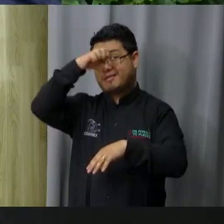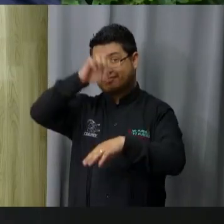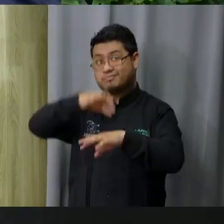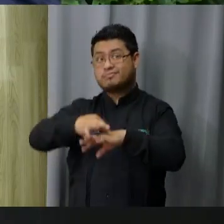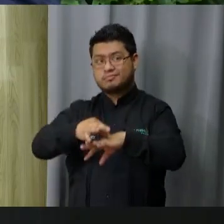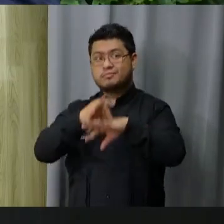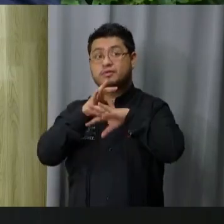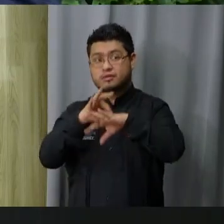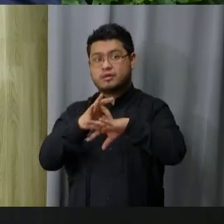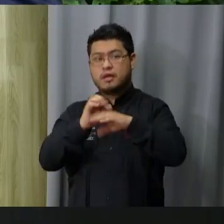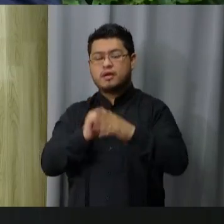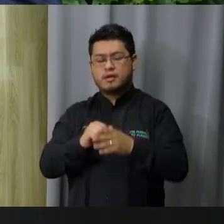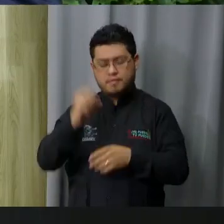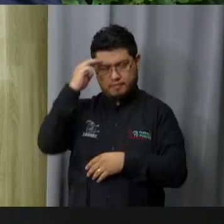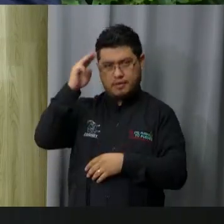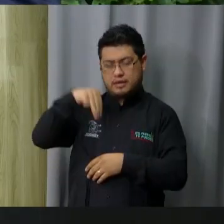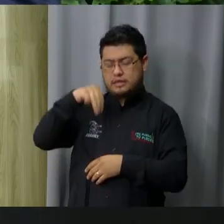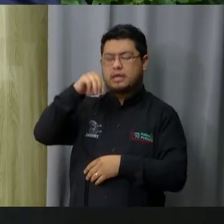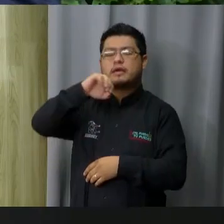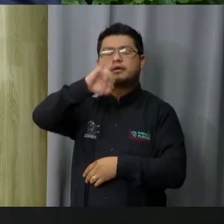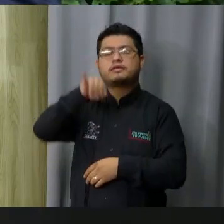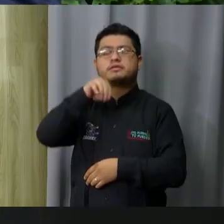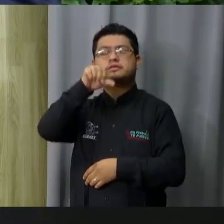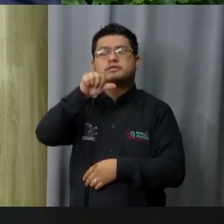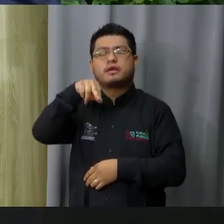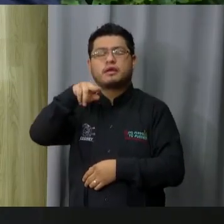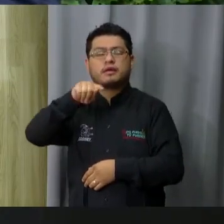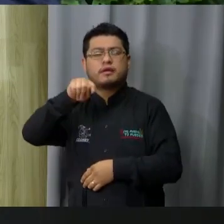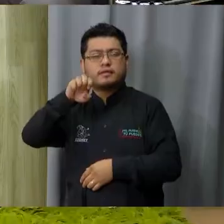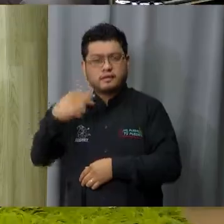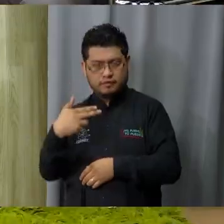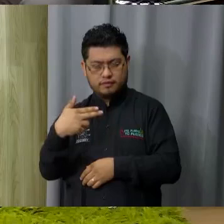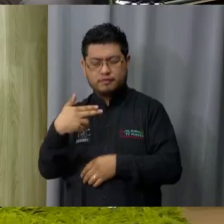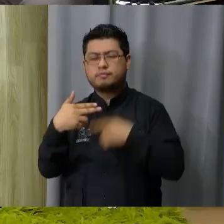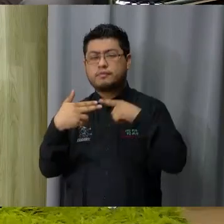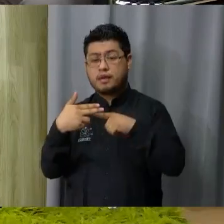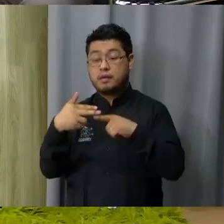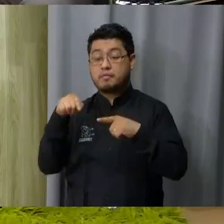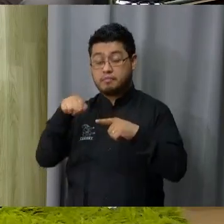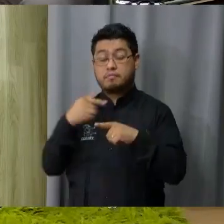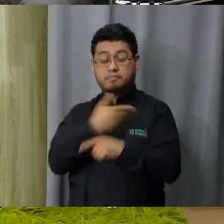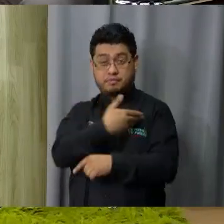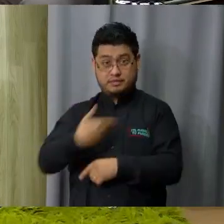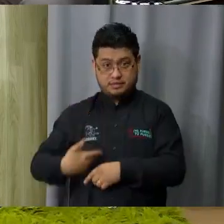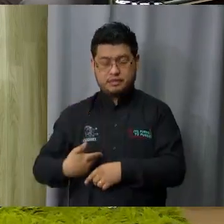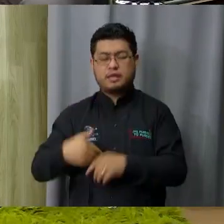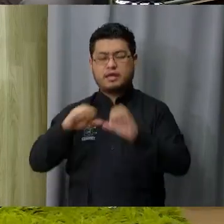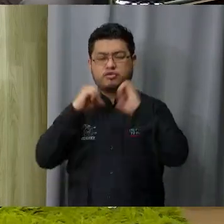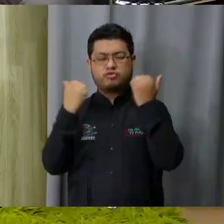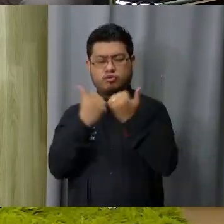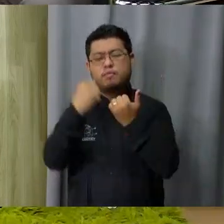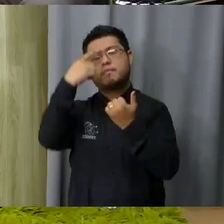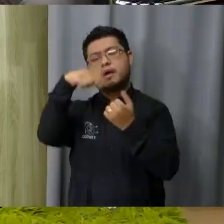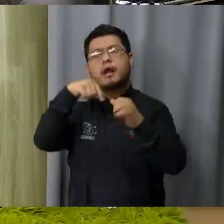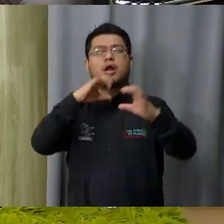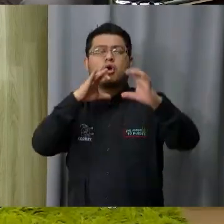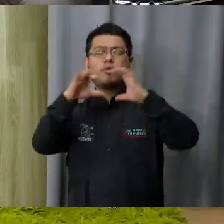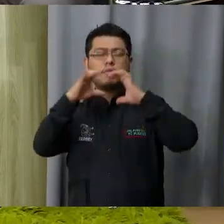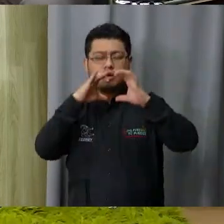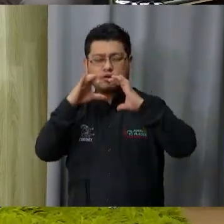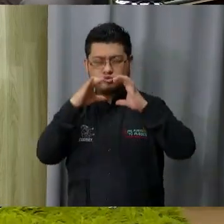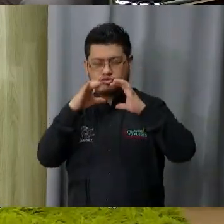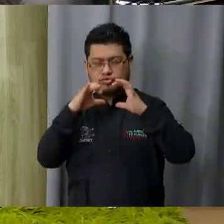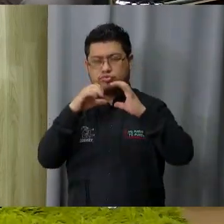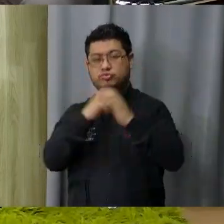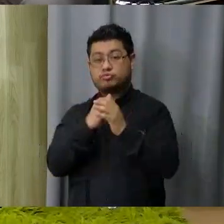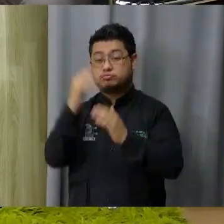maestra Janet Polito García, que es la presidenta de la Asociación Mexicana para la Comunicación, ¿sí?,